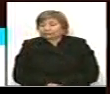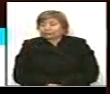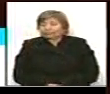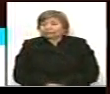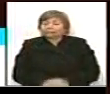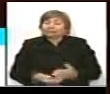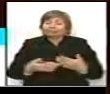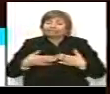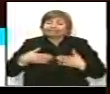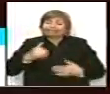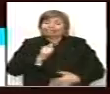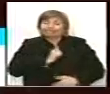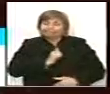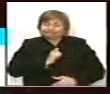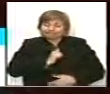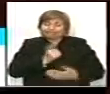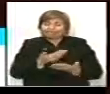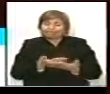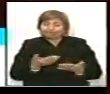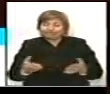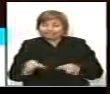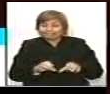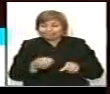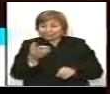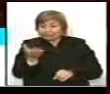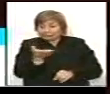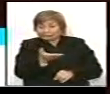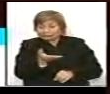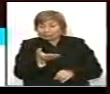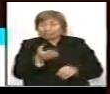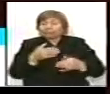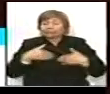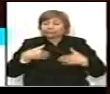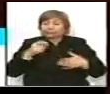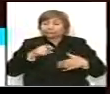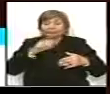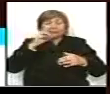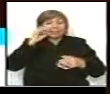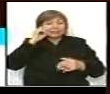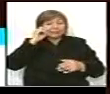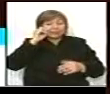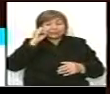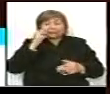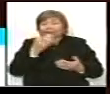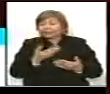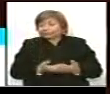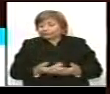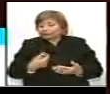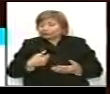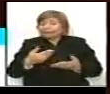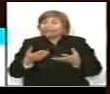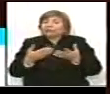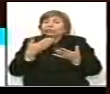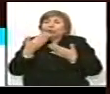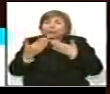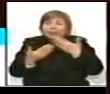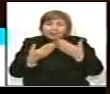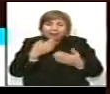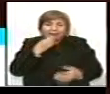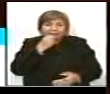para apropiarnos de ello, necesitamos masticarlo, necesitamos rumiarlo.